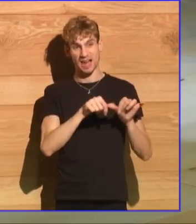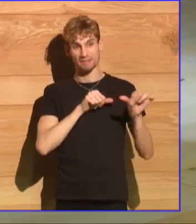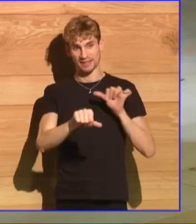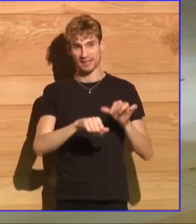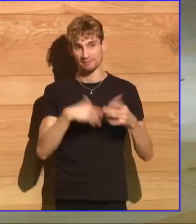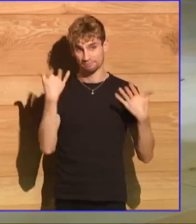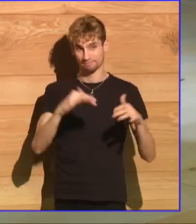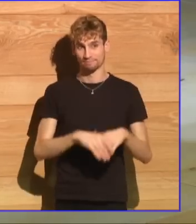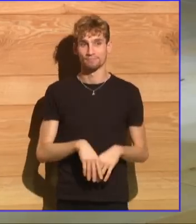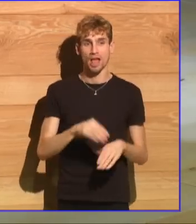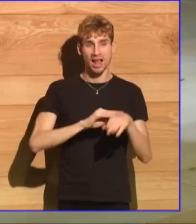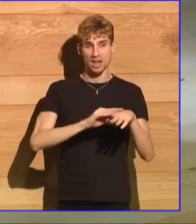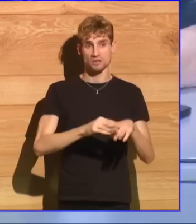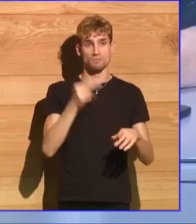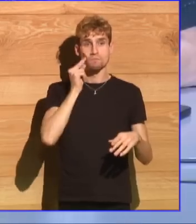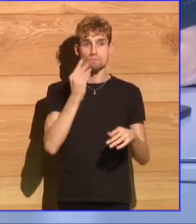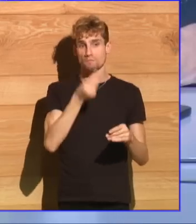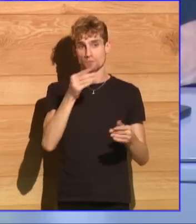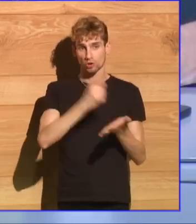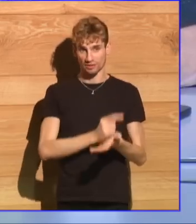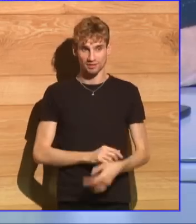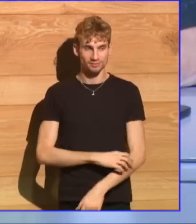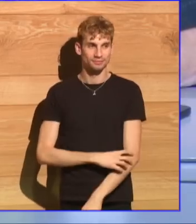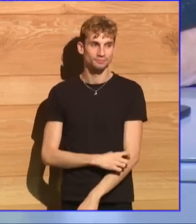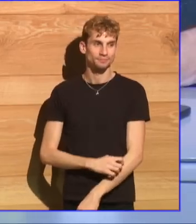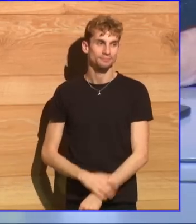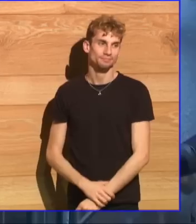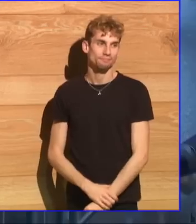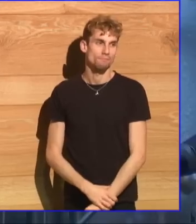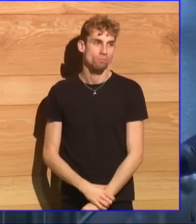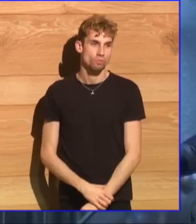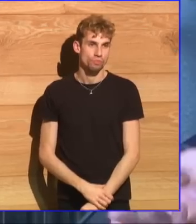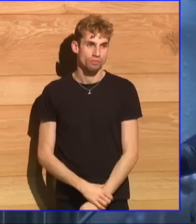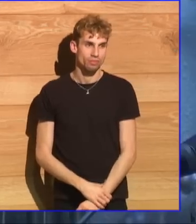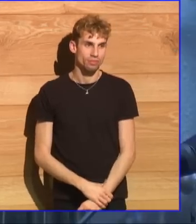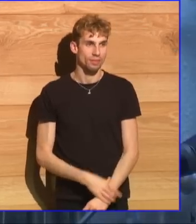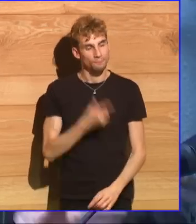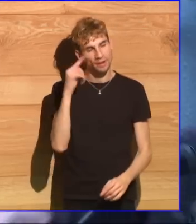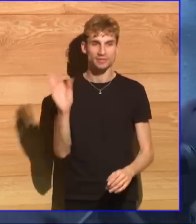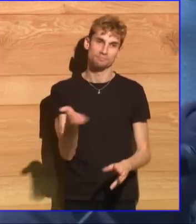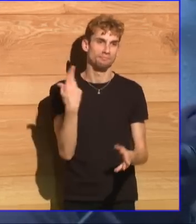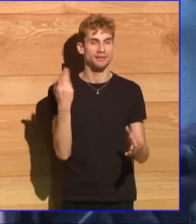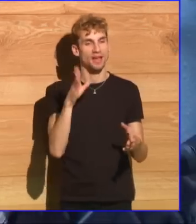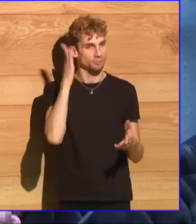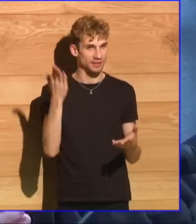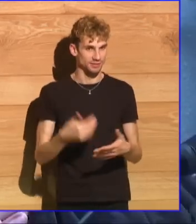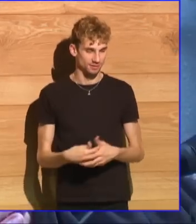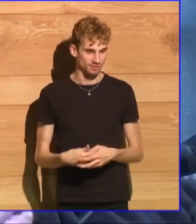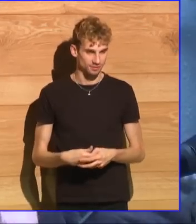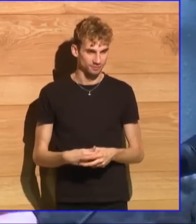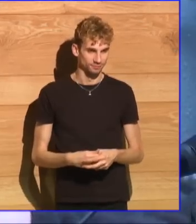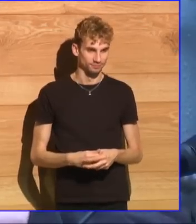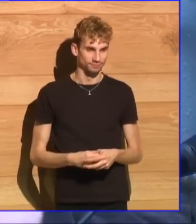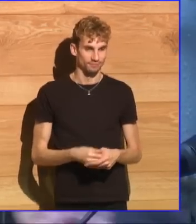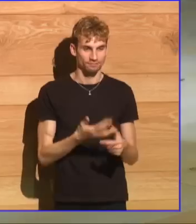Tómate otro Ahí me queda bomboncito, uno, Juan. Ahí me queda una Venga. mosca. Estás. De aquí a la cama, Juan, venga. Estás vendiendo muy bien verbolario, ¿no?